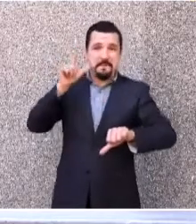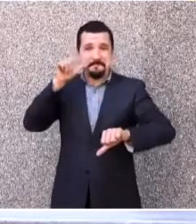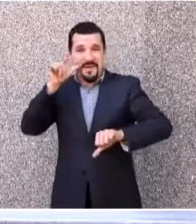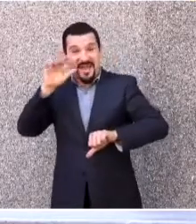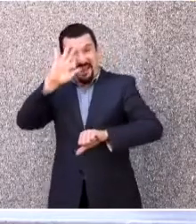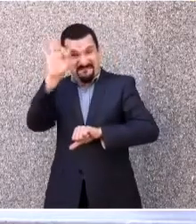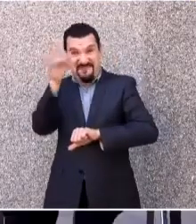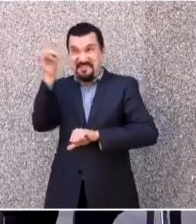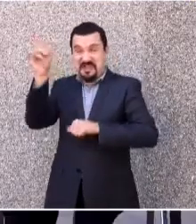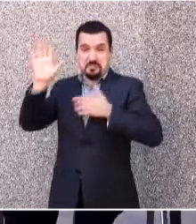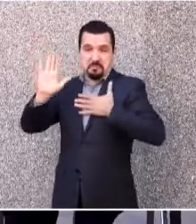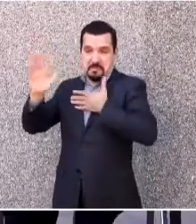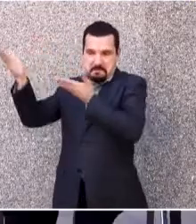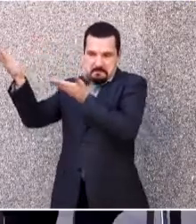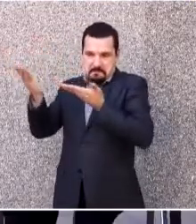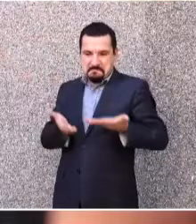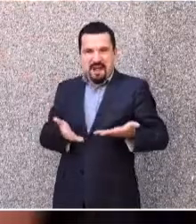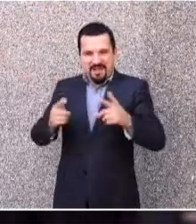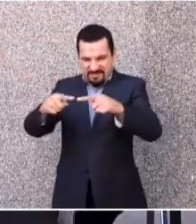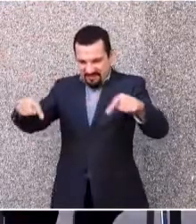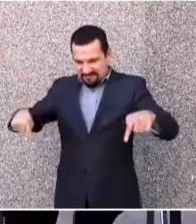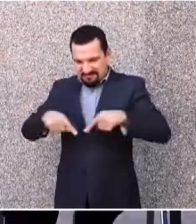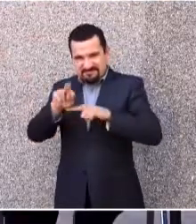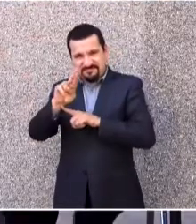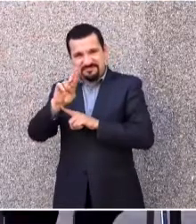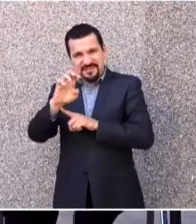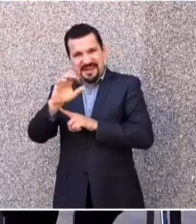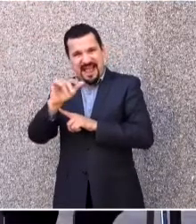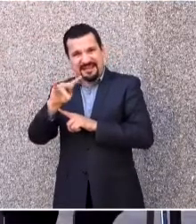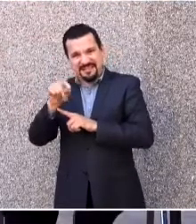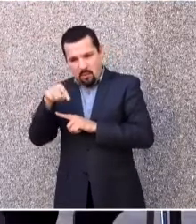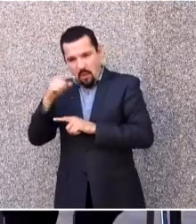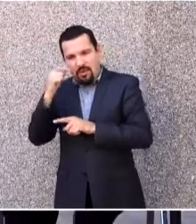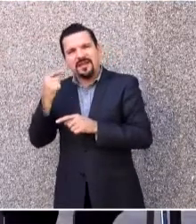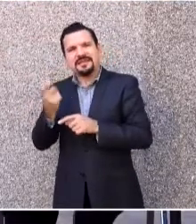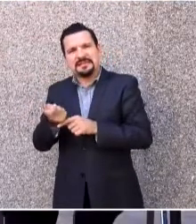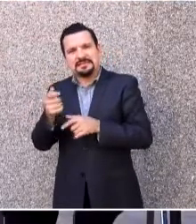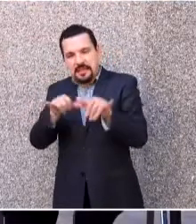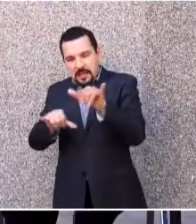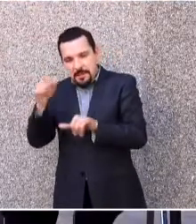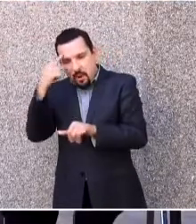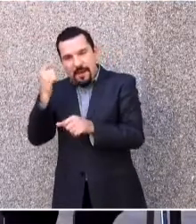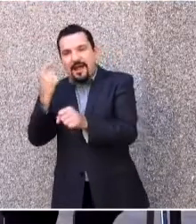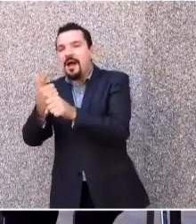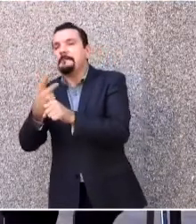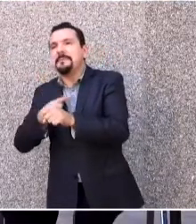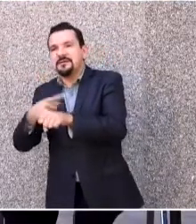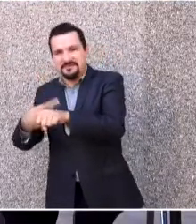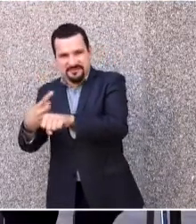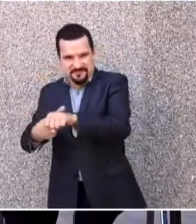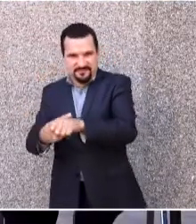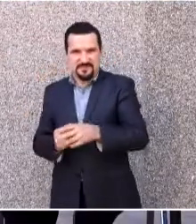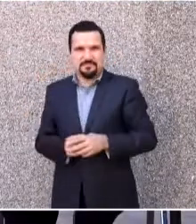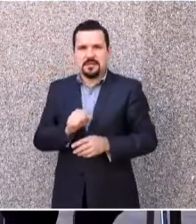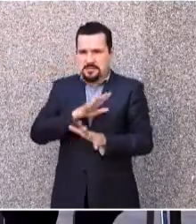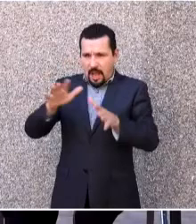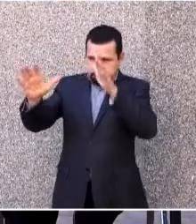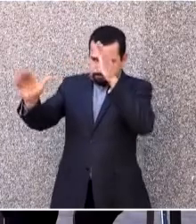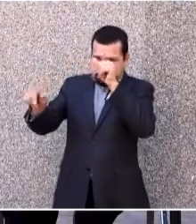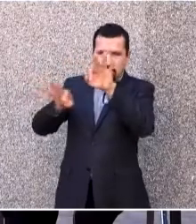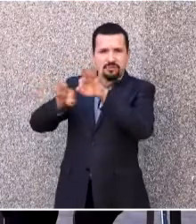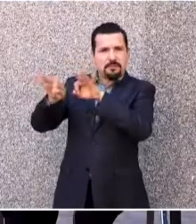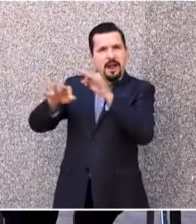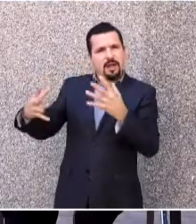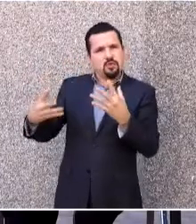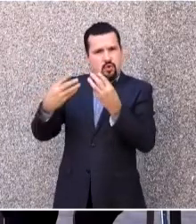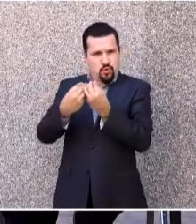llegará una cantidad importante de reactivo para tener más. Pero además, insisto, ya tenemos convenios, estamos trabajando rápidamente con